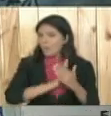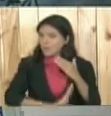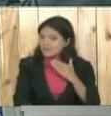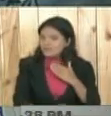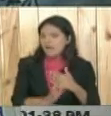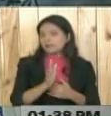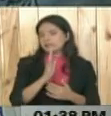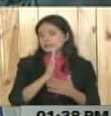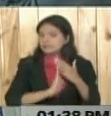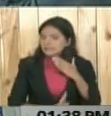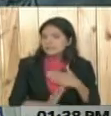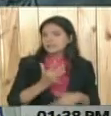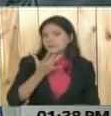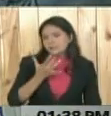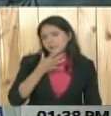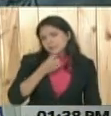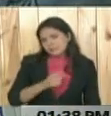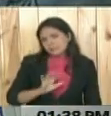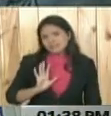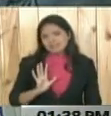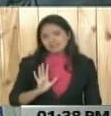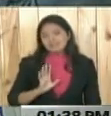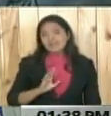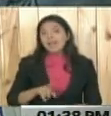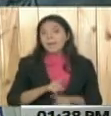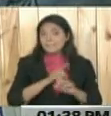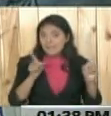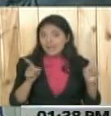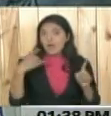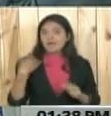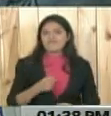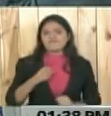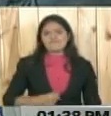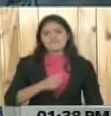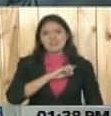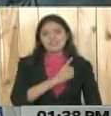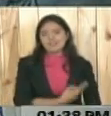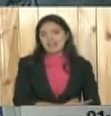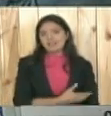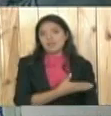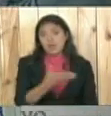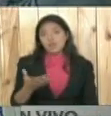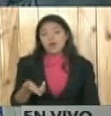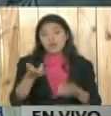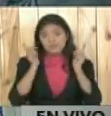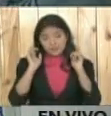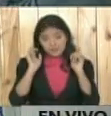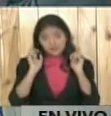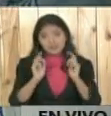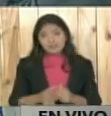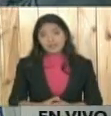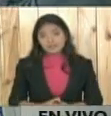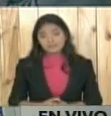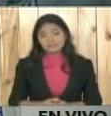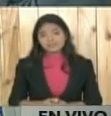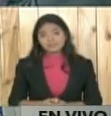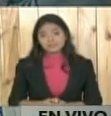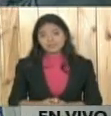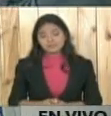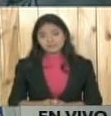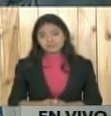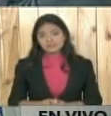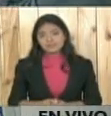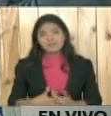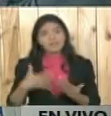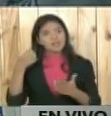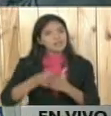sencillez. Precisamente en esa humildad está basada la firmeza y la fortaleza que les ha permitido transitar desde